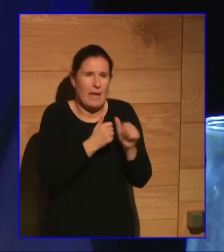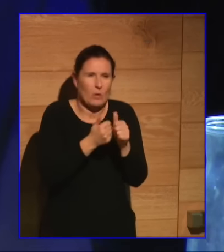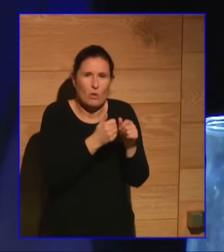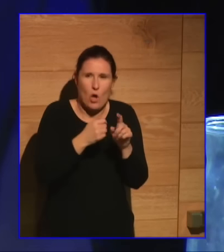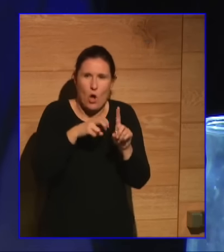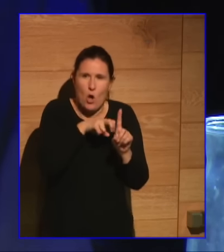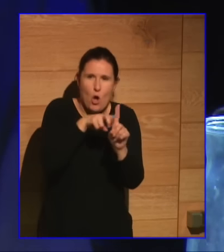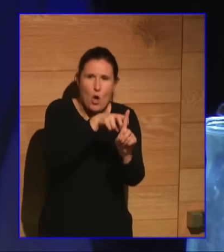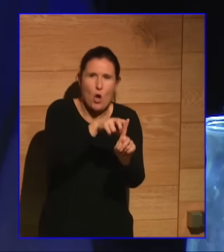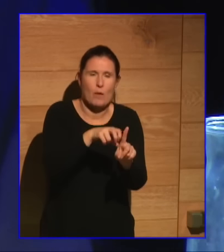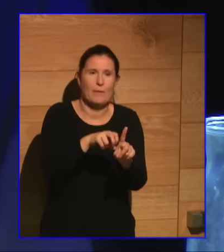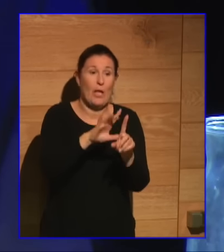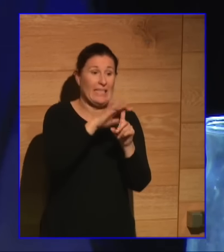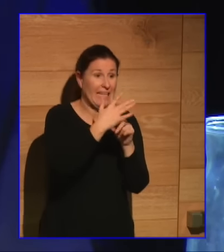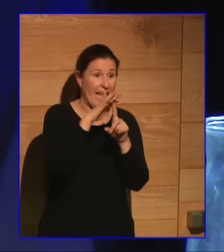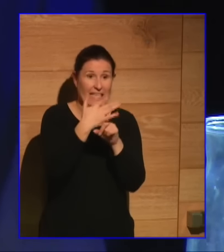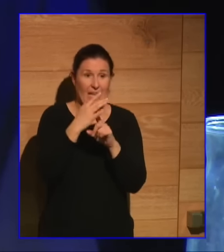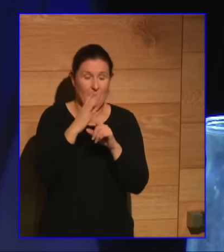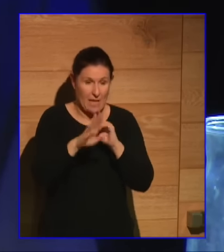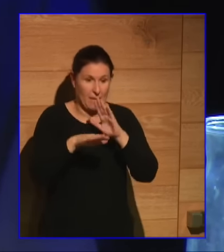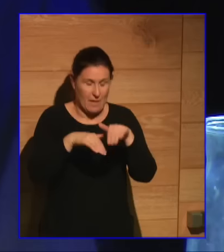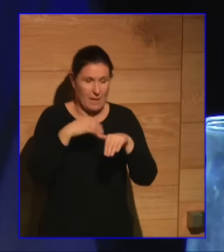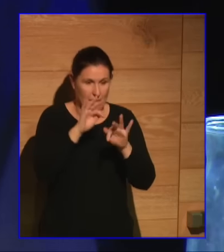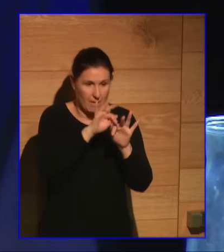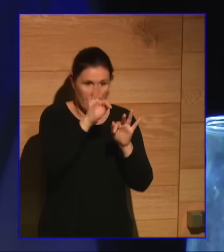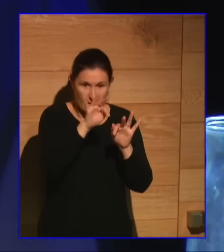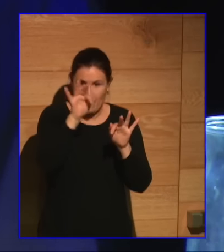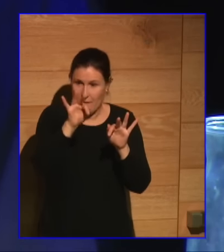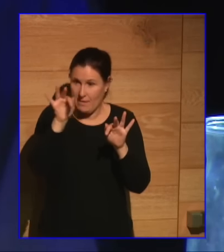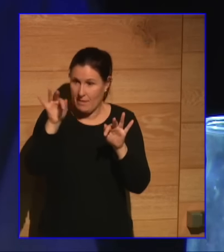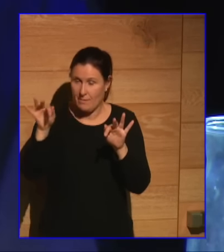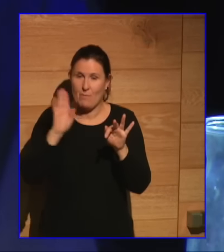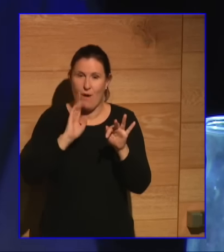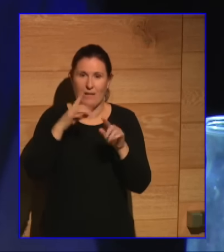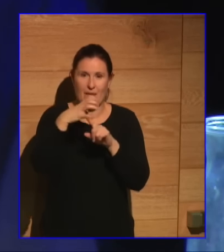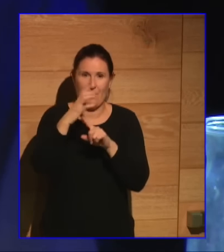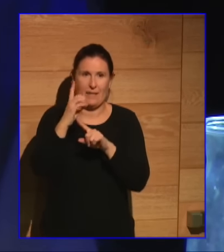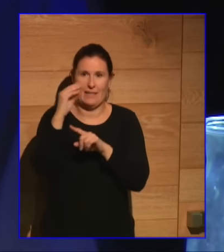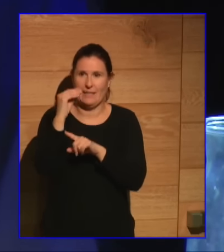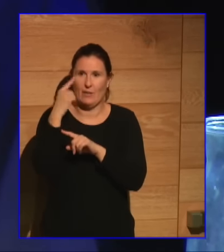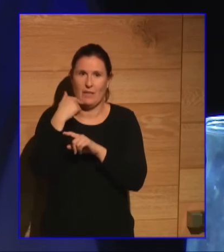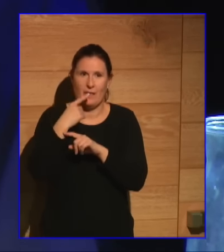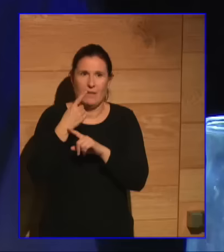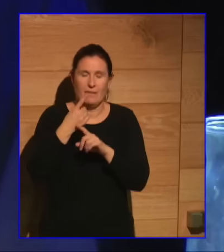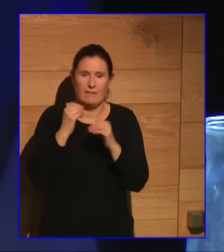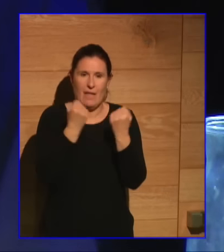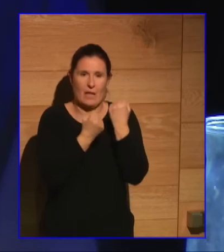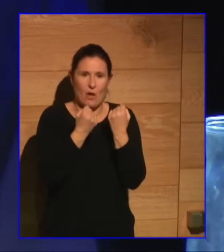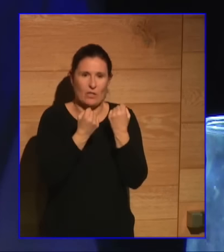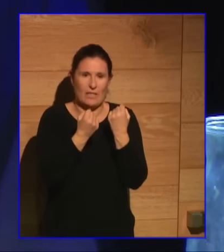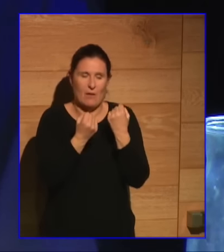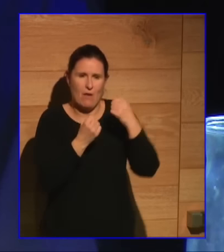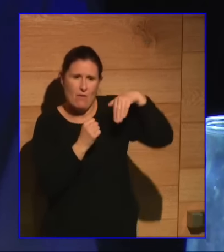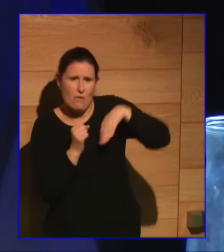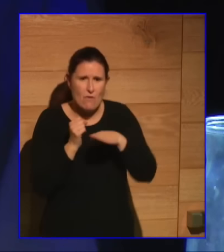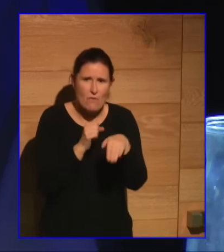ver escena por escena y hay pues el momento del barquesaurio, la que ha dicho Javi de la persecución del coche hacia abajo, hay